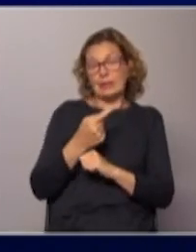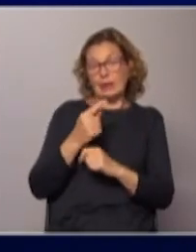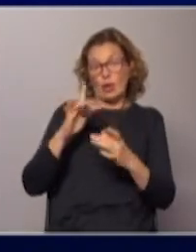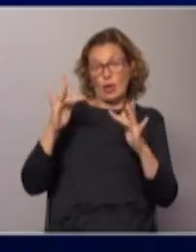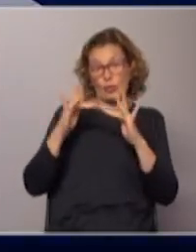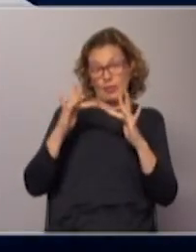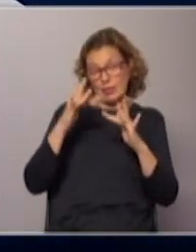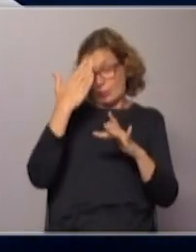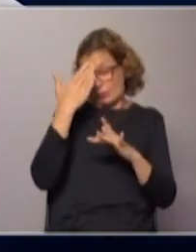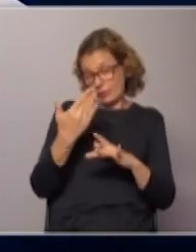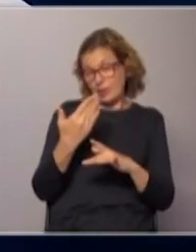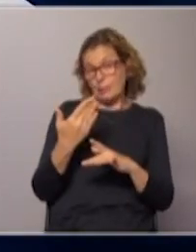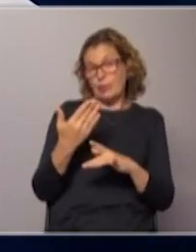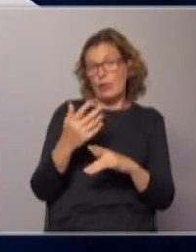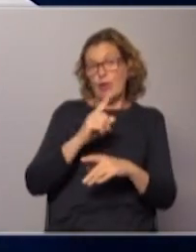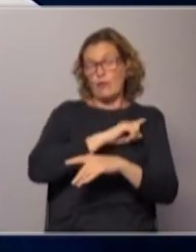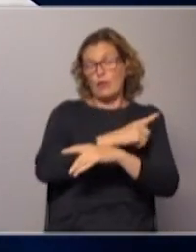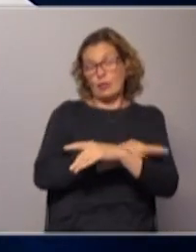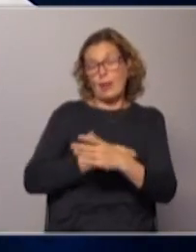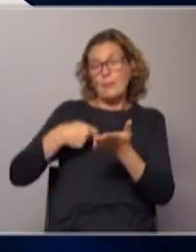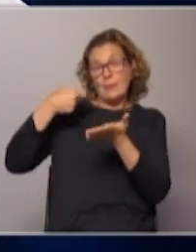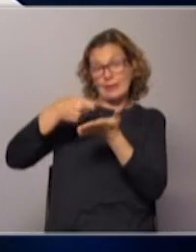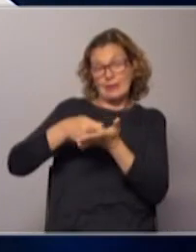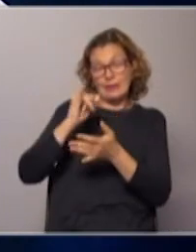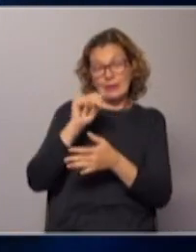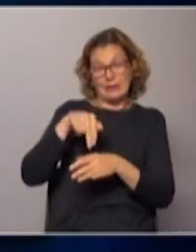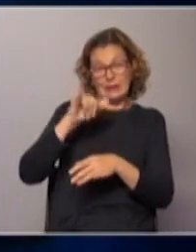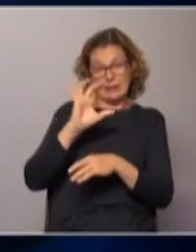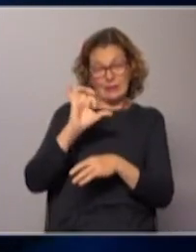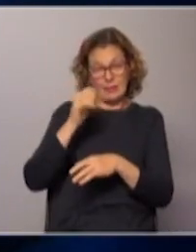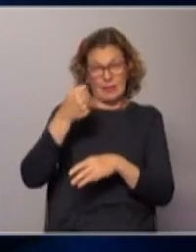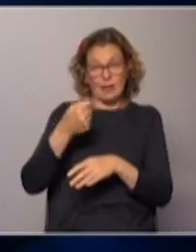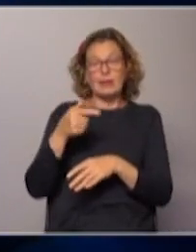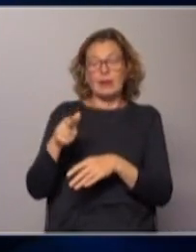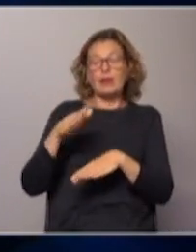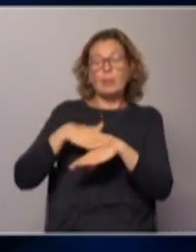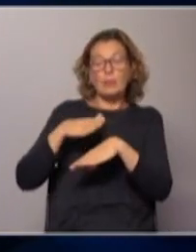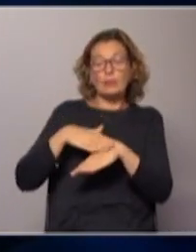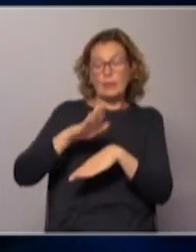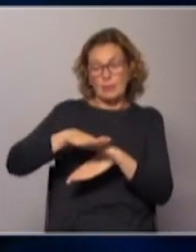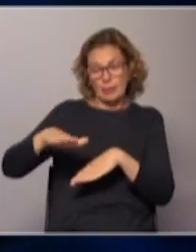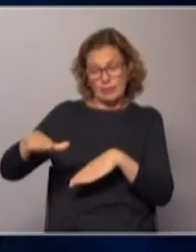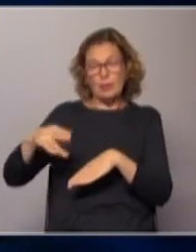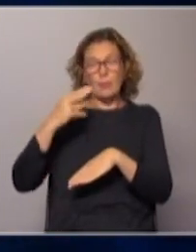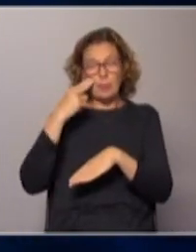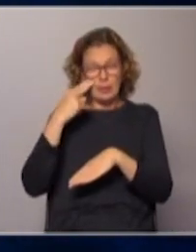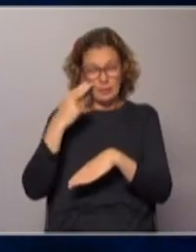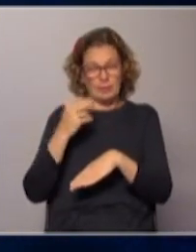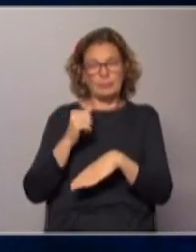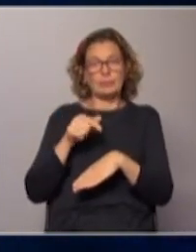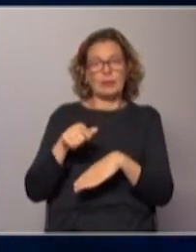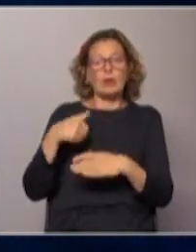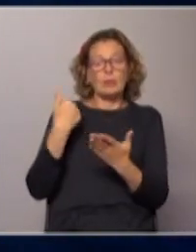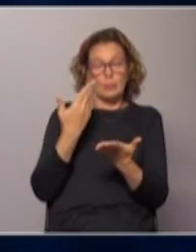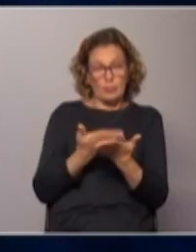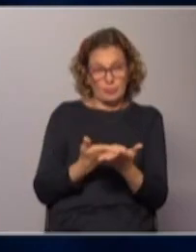coincide con el frente amplio reforzar las partidas para el inicio en que se encarga de la minoridad infractora time y llegaba en